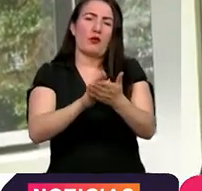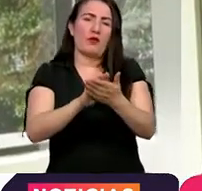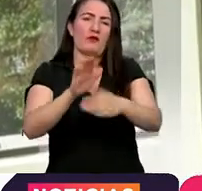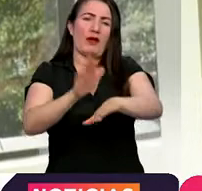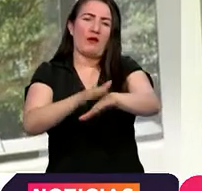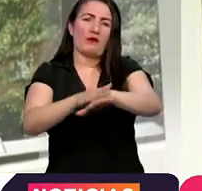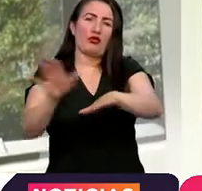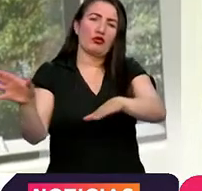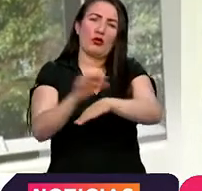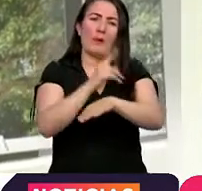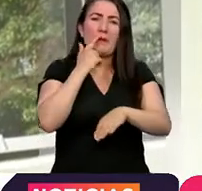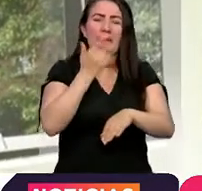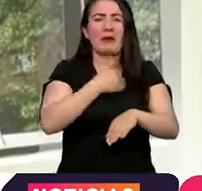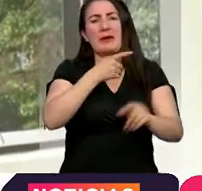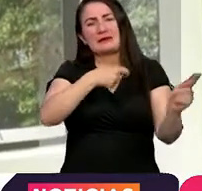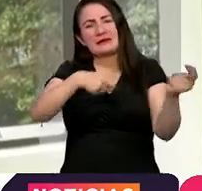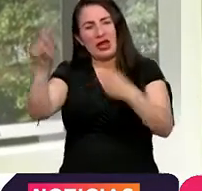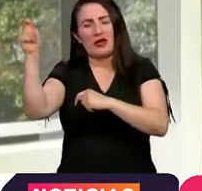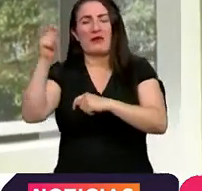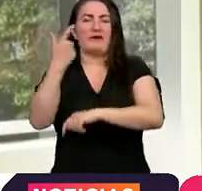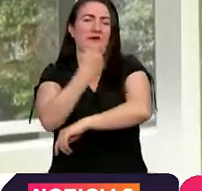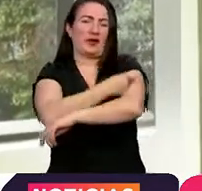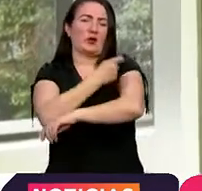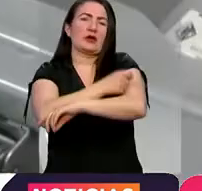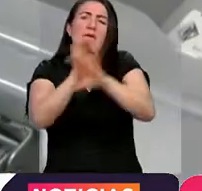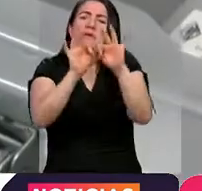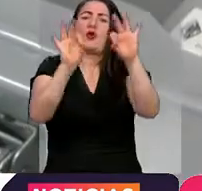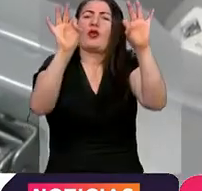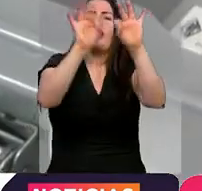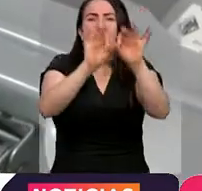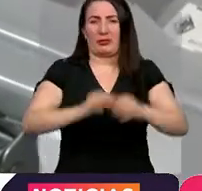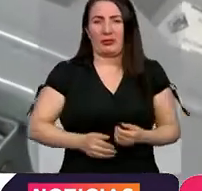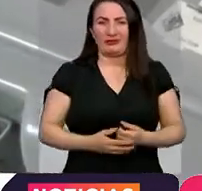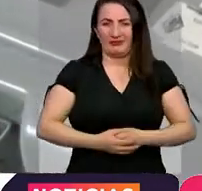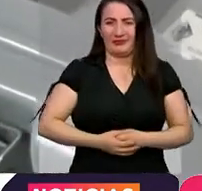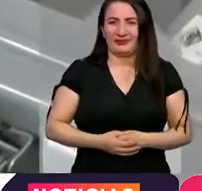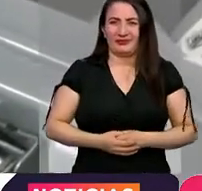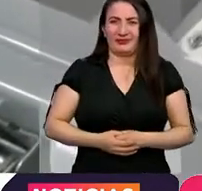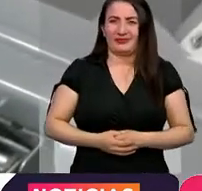padres, lleven sus niños a vacunar, a sus refuerzos. Es importante.